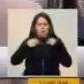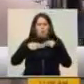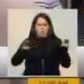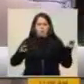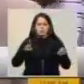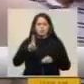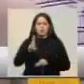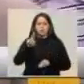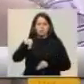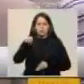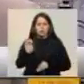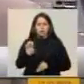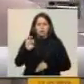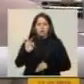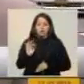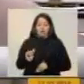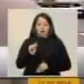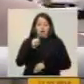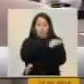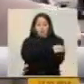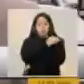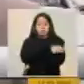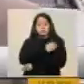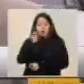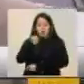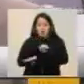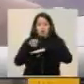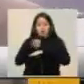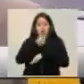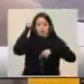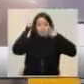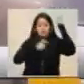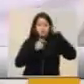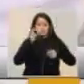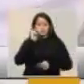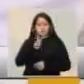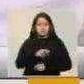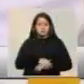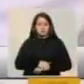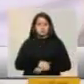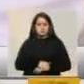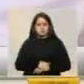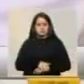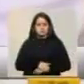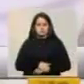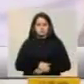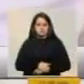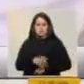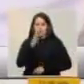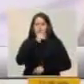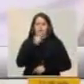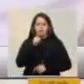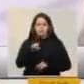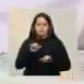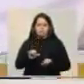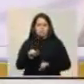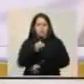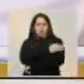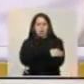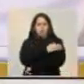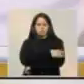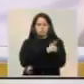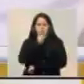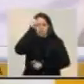destituido presuntamente por ejercer oposición al gobierno del presidente Hugo Chávez. Esto no es un caso de la oposición, esto no es un caso